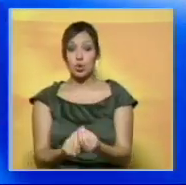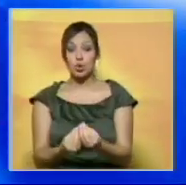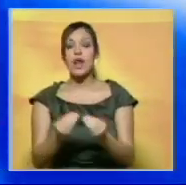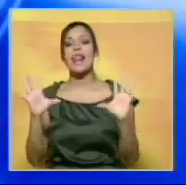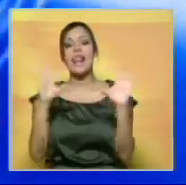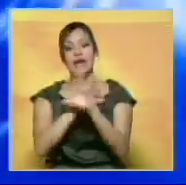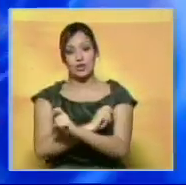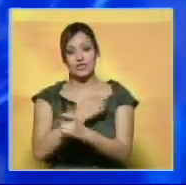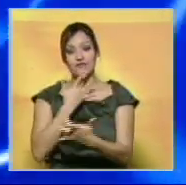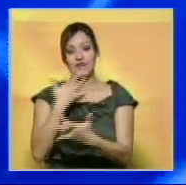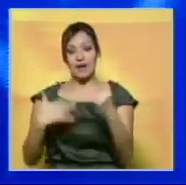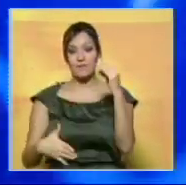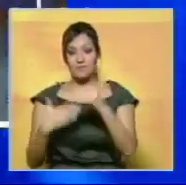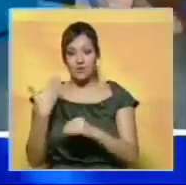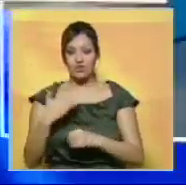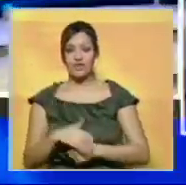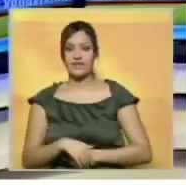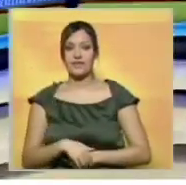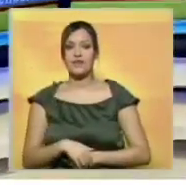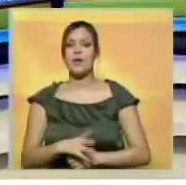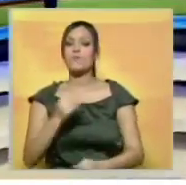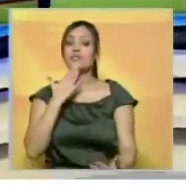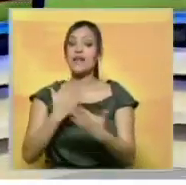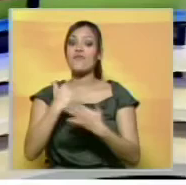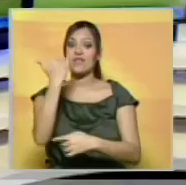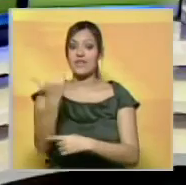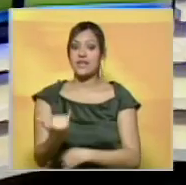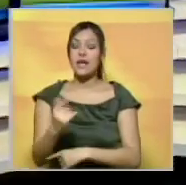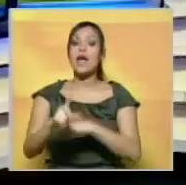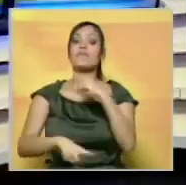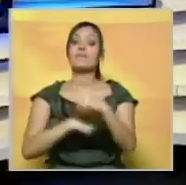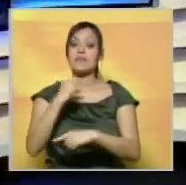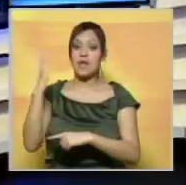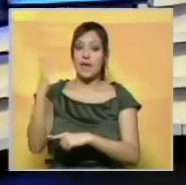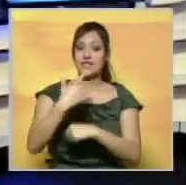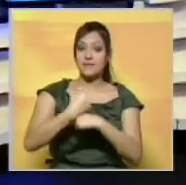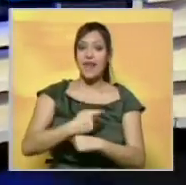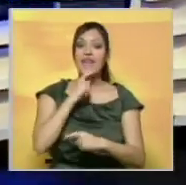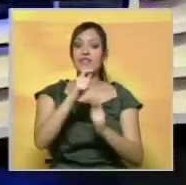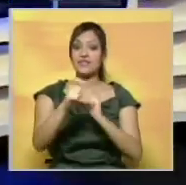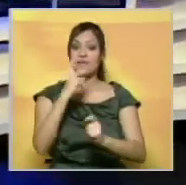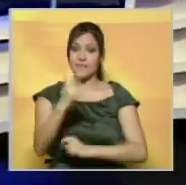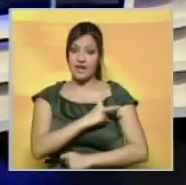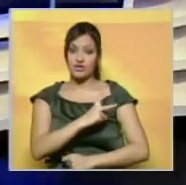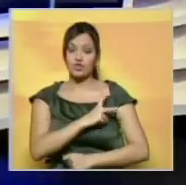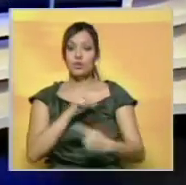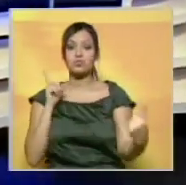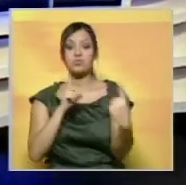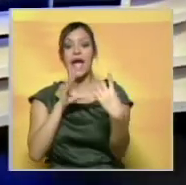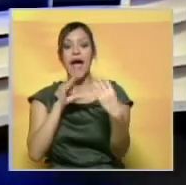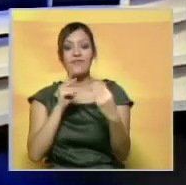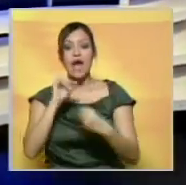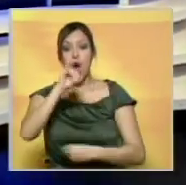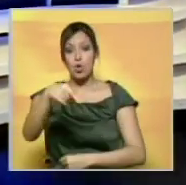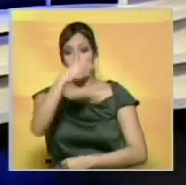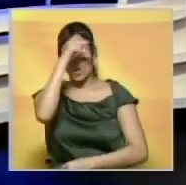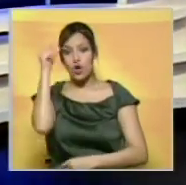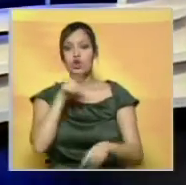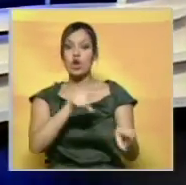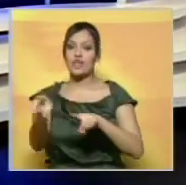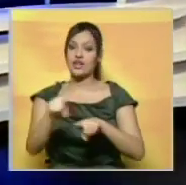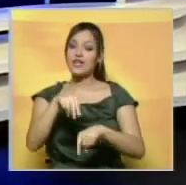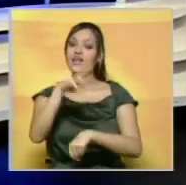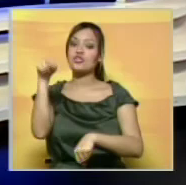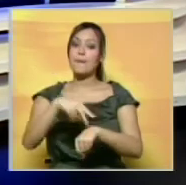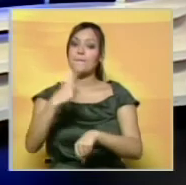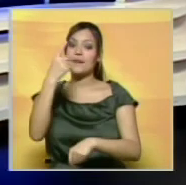emisión estelar de Estrenos y Estrellas. Muchísimas gracias, Federica. Amigos, al regreso los espero en Entrevista a Venevisión para conversar con Julio Borges, coordinador